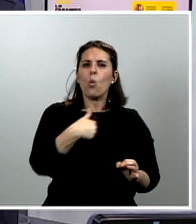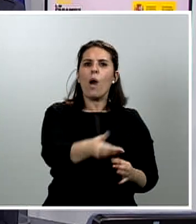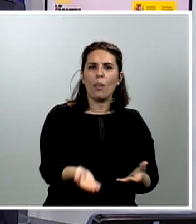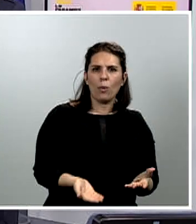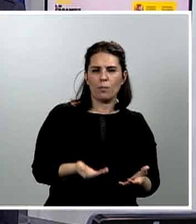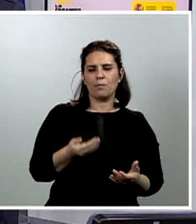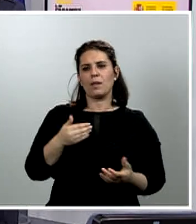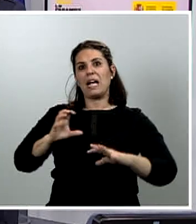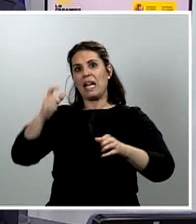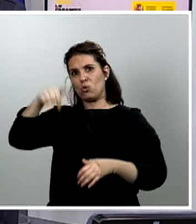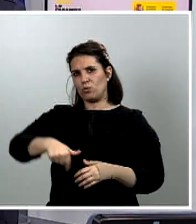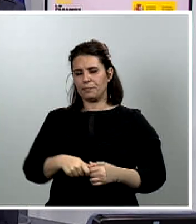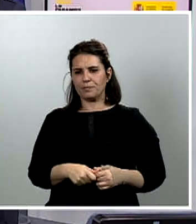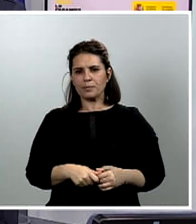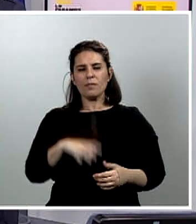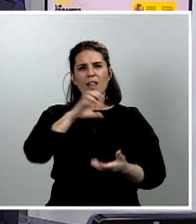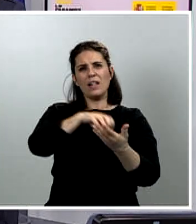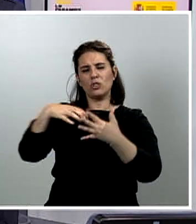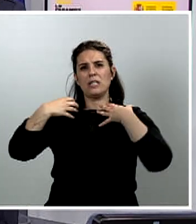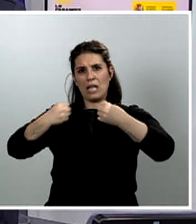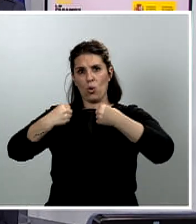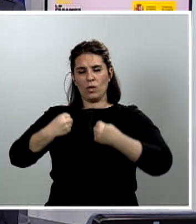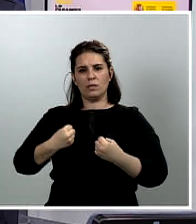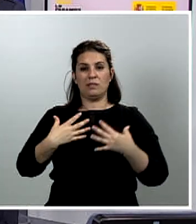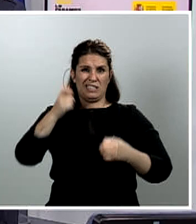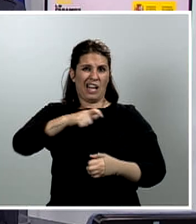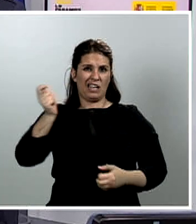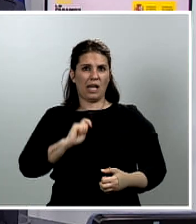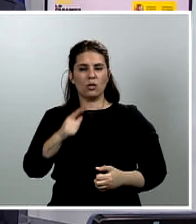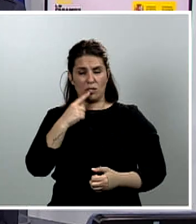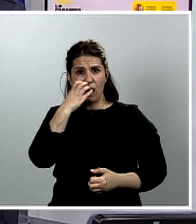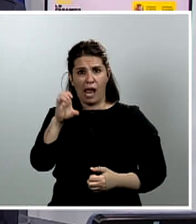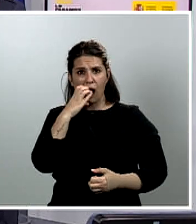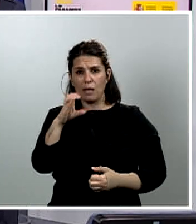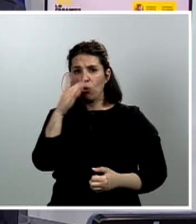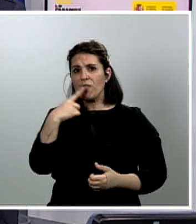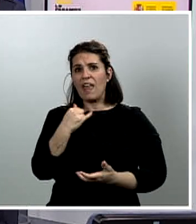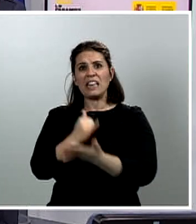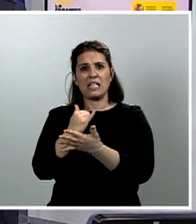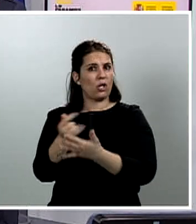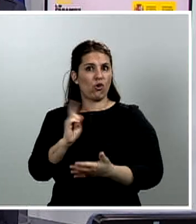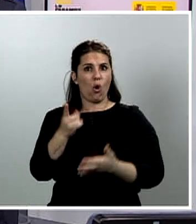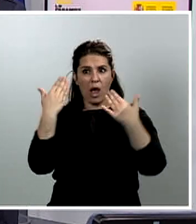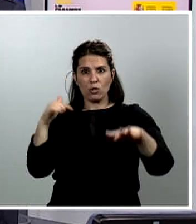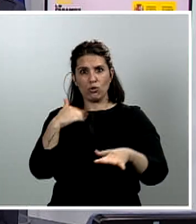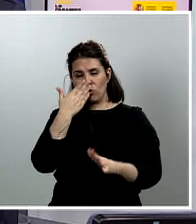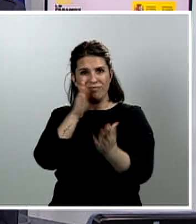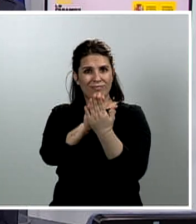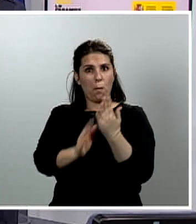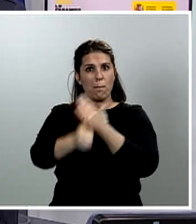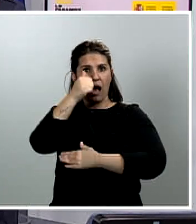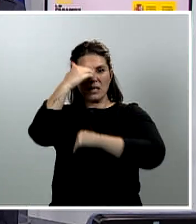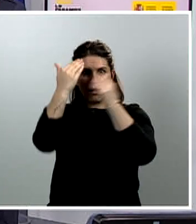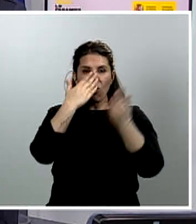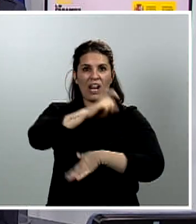en los centros de salud los sanitarios se quejan de que no les están haciendo test, pese a que son el primer escalón de la cadena sanitaria que trata a los enfermos de